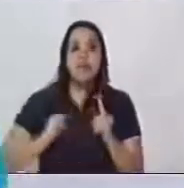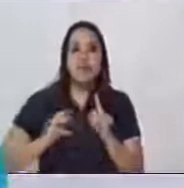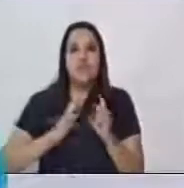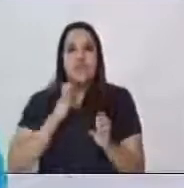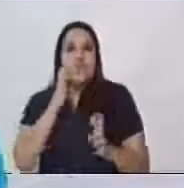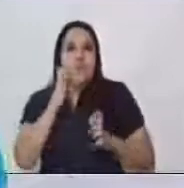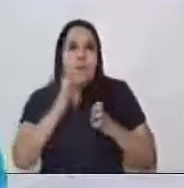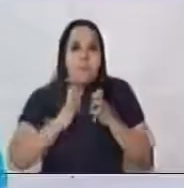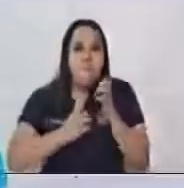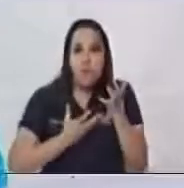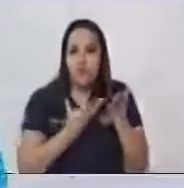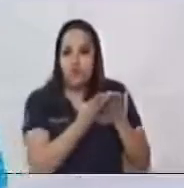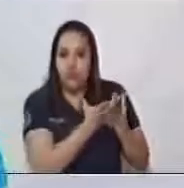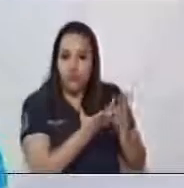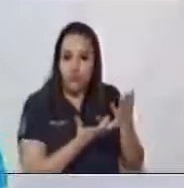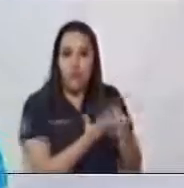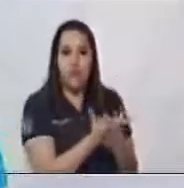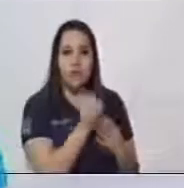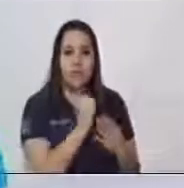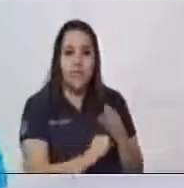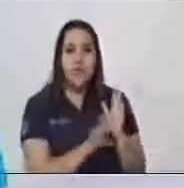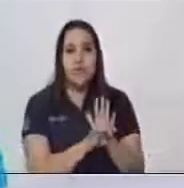emociones, recuerda que pueden ser